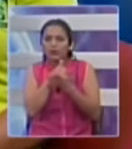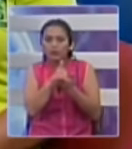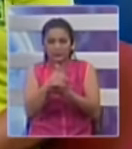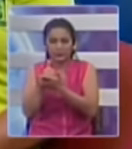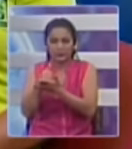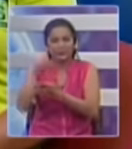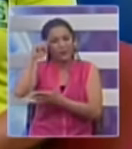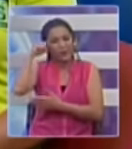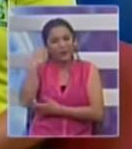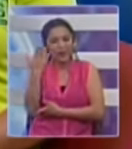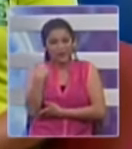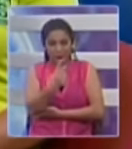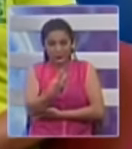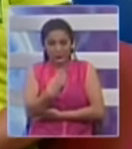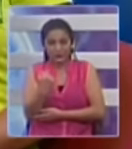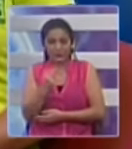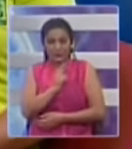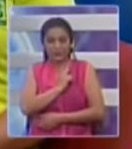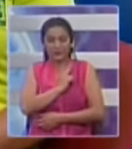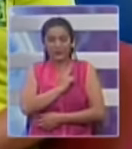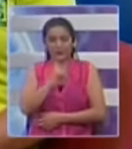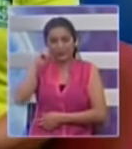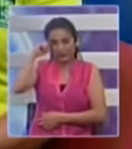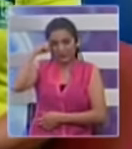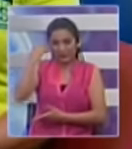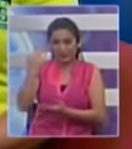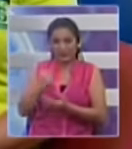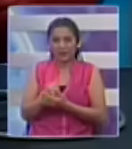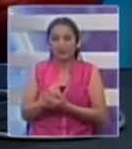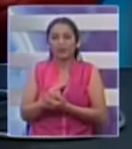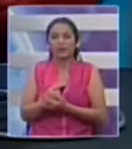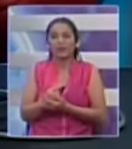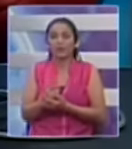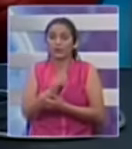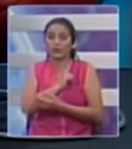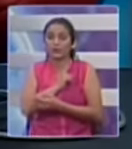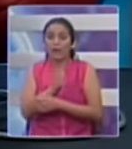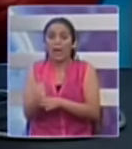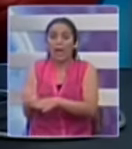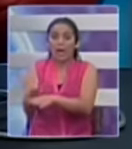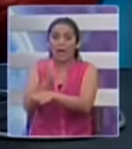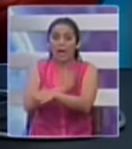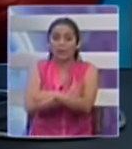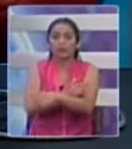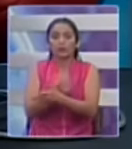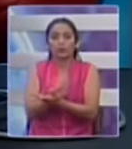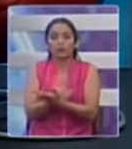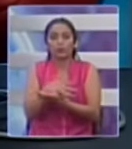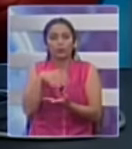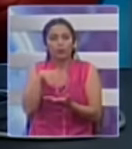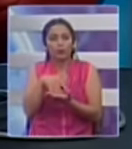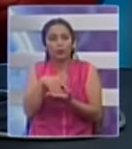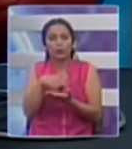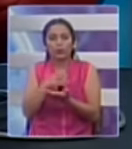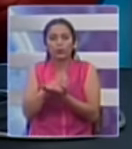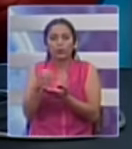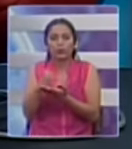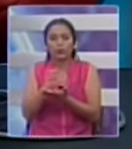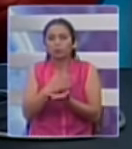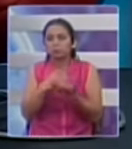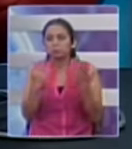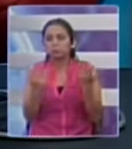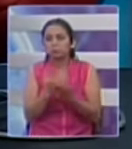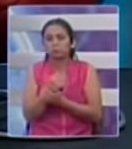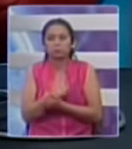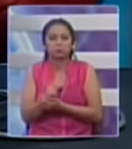nosotros ingresábamos a la universidad, el preuniversitario éramos como 200. Claro, y entraban apenas 50. Entrábamos 50 y nos graduábamos. 20, 10. Nos